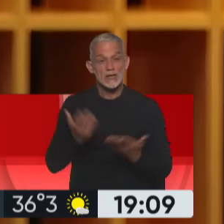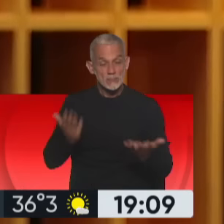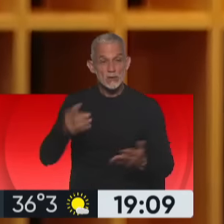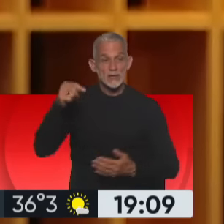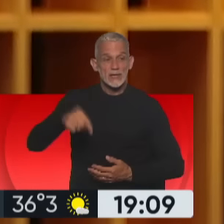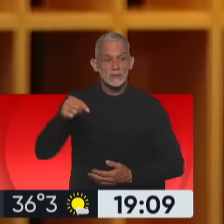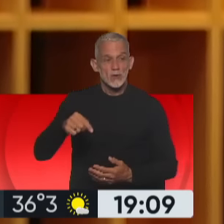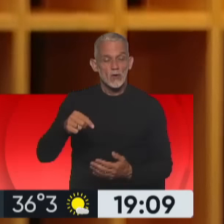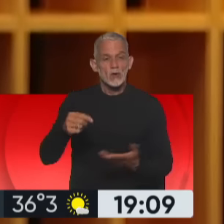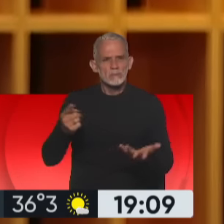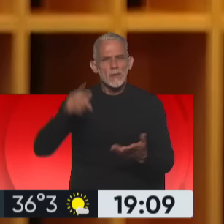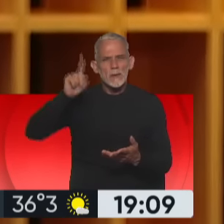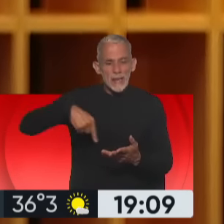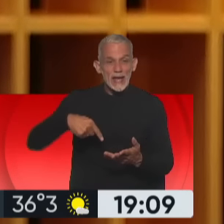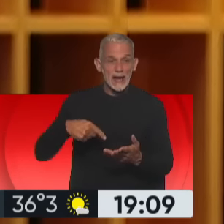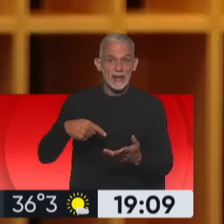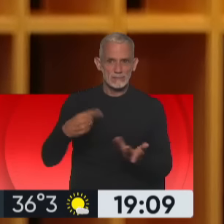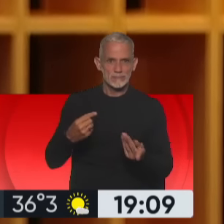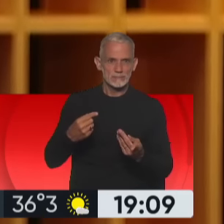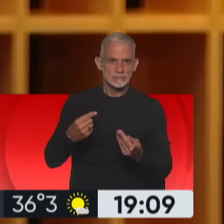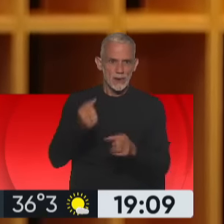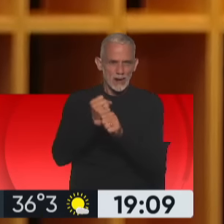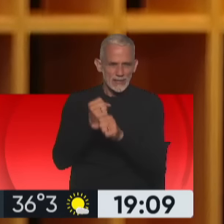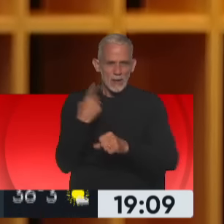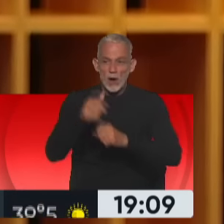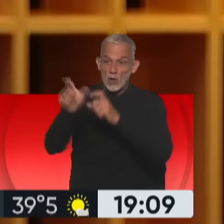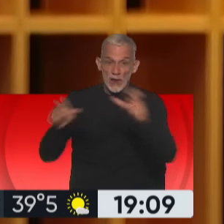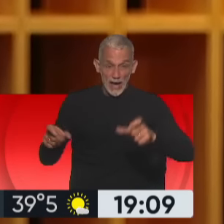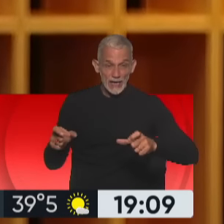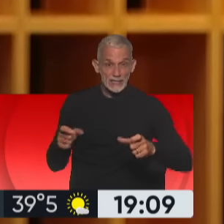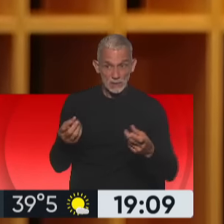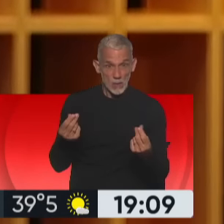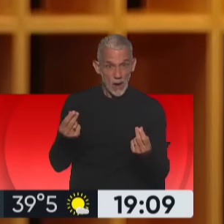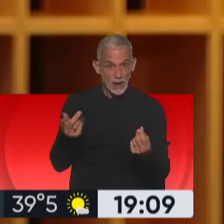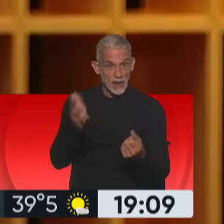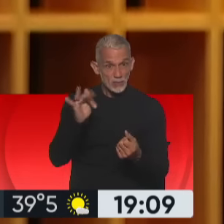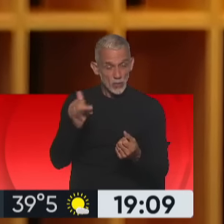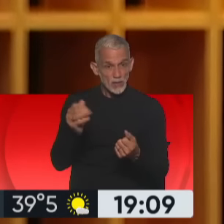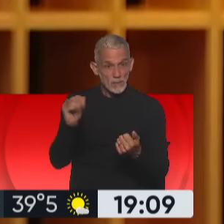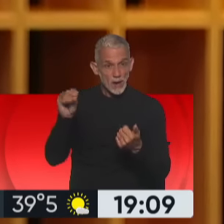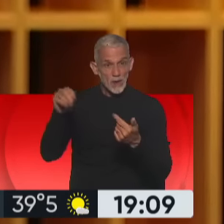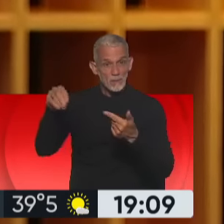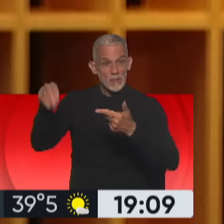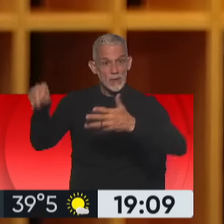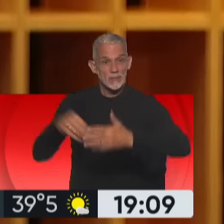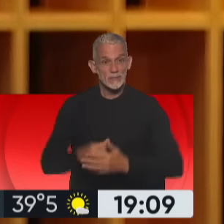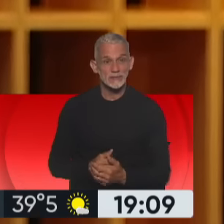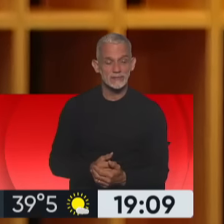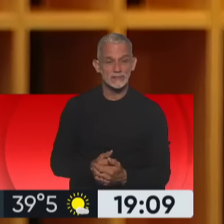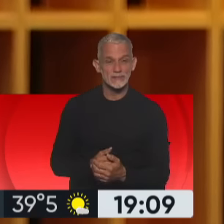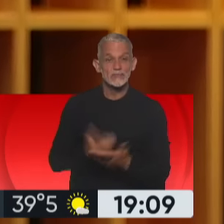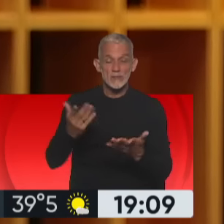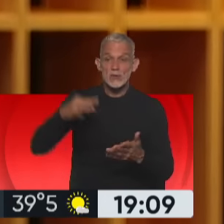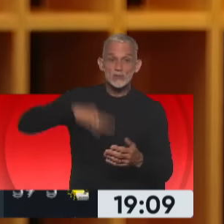esto, digamos, va a generar que inevitablemente a lo largo del trabajo de la gente valga cada día más. Y esto significa mejores